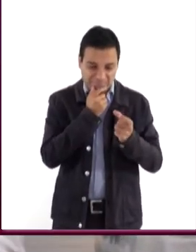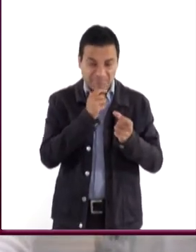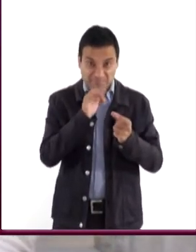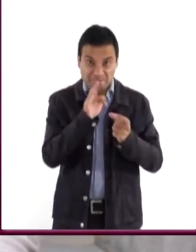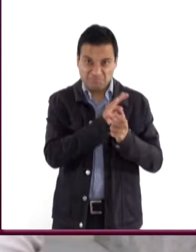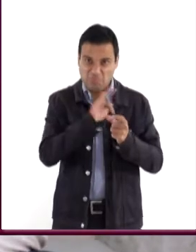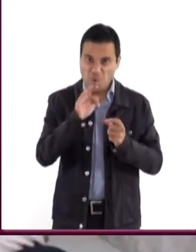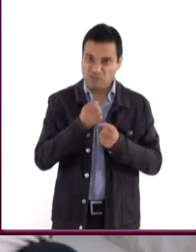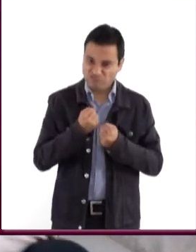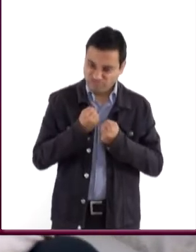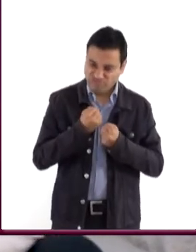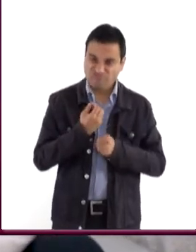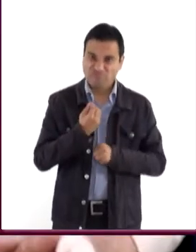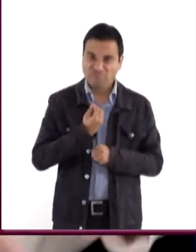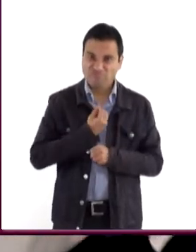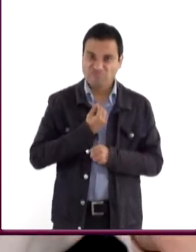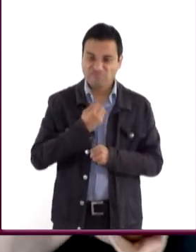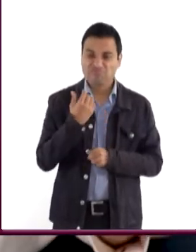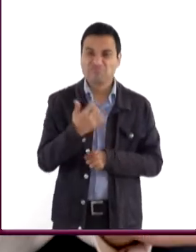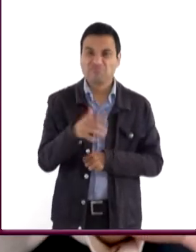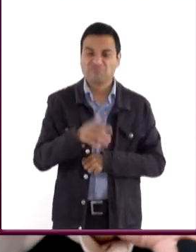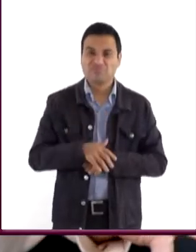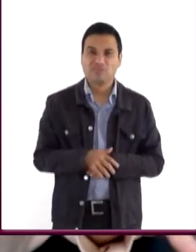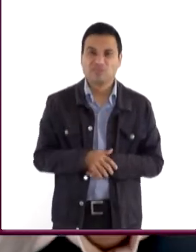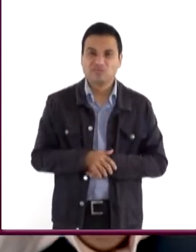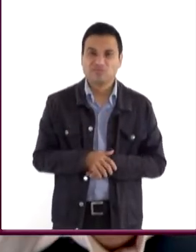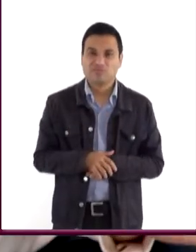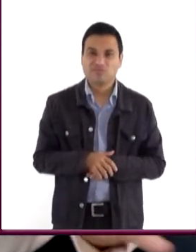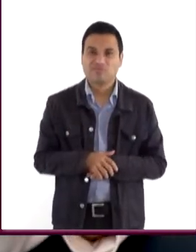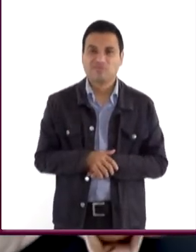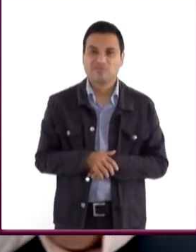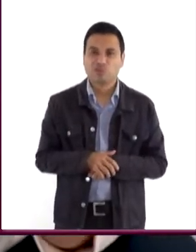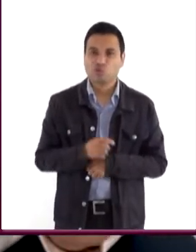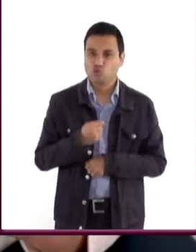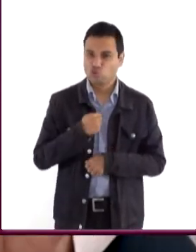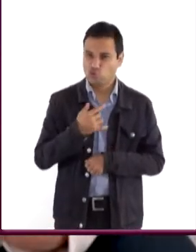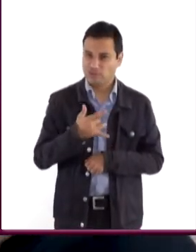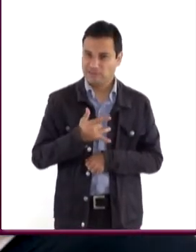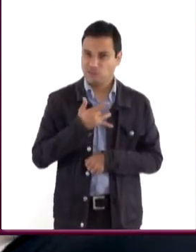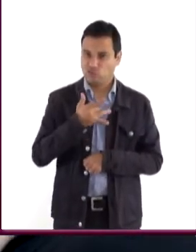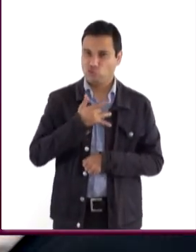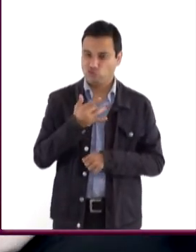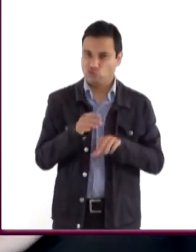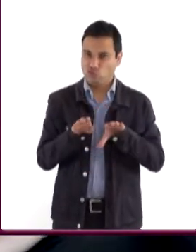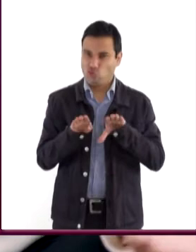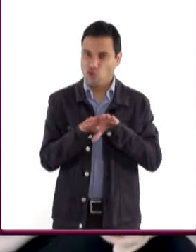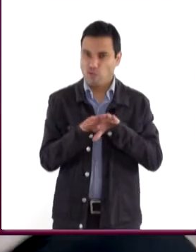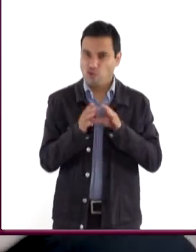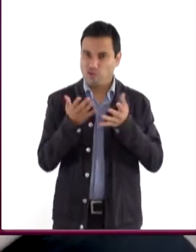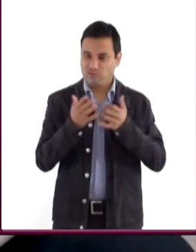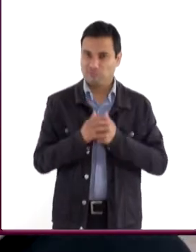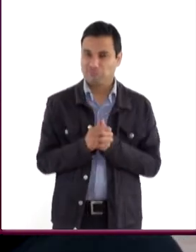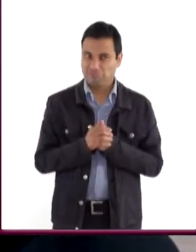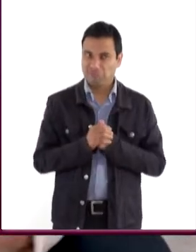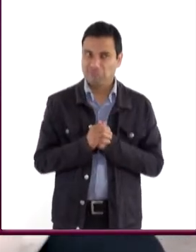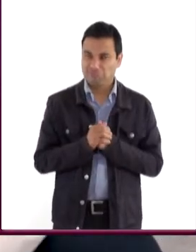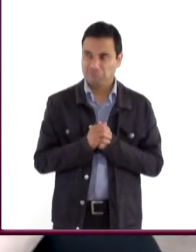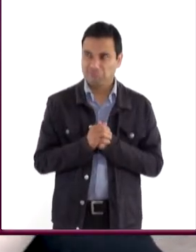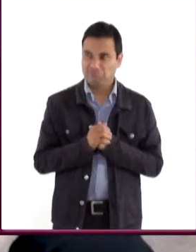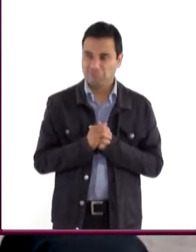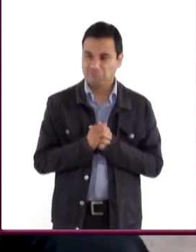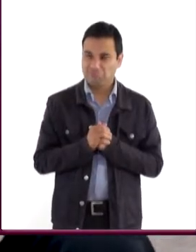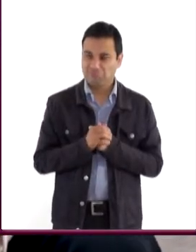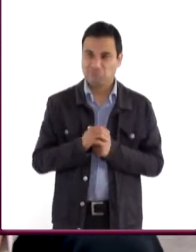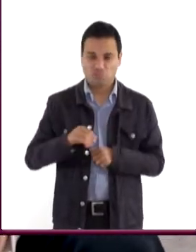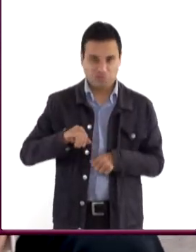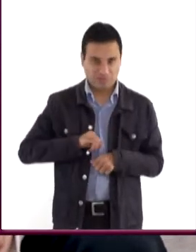esos impresionantes récords. A mí como ingeniero, este insecto representa una buena lista de preguntas de las que me encantaría conocer